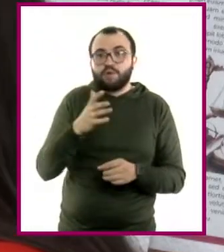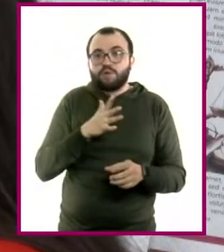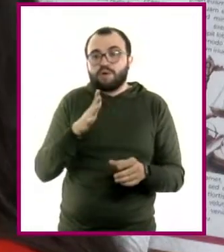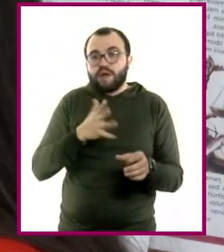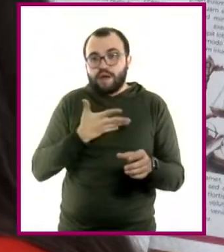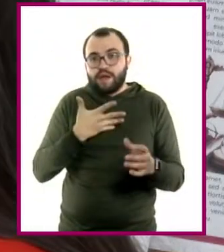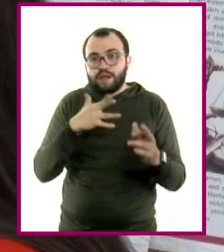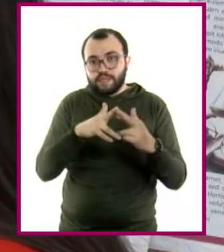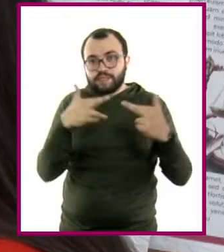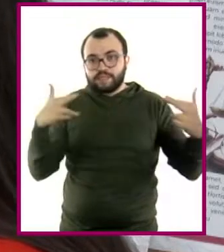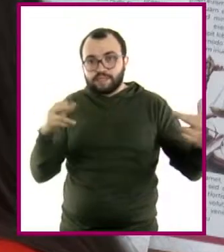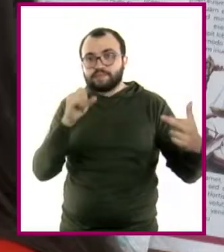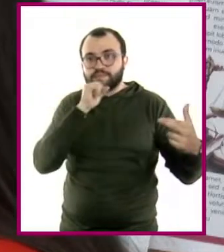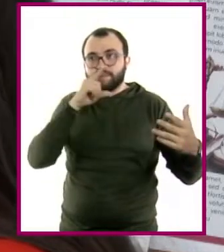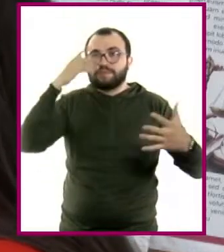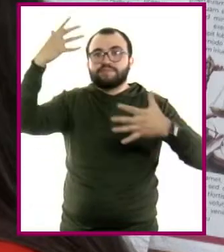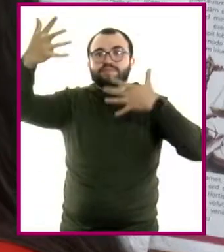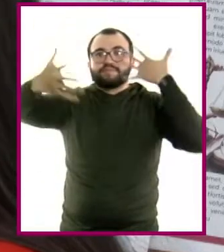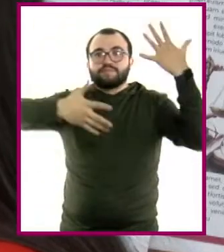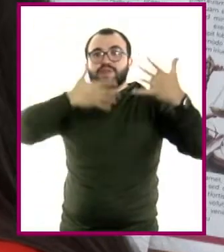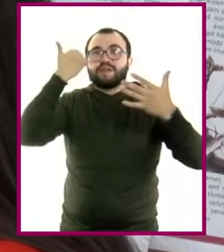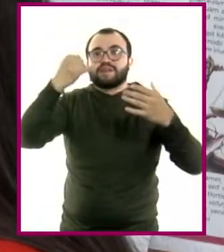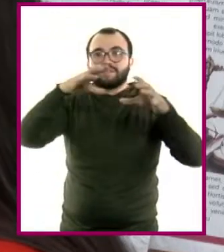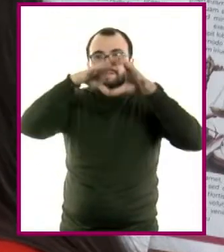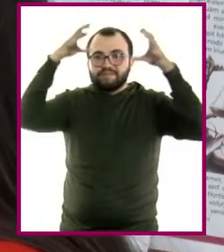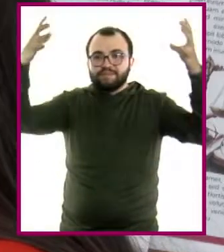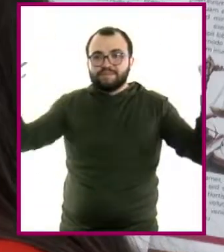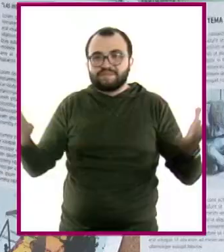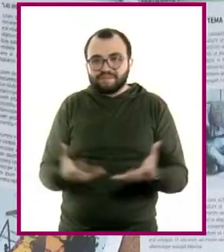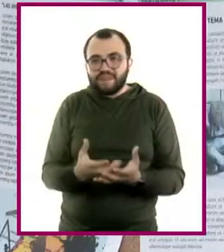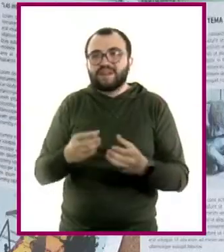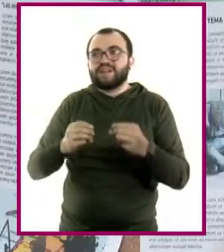relación directa con el medio ambiente y los ecosistemas